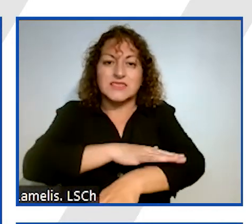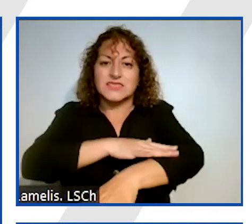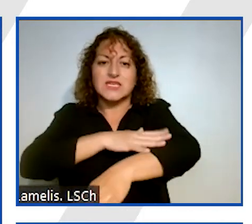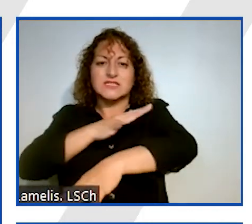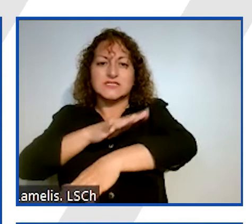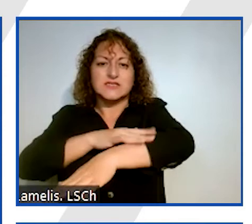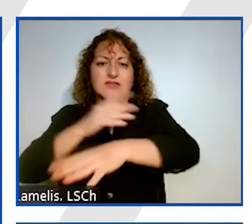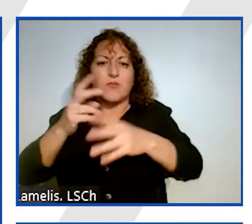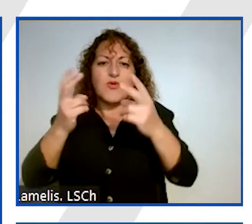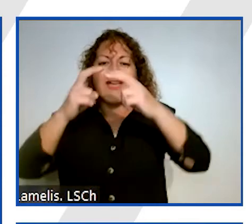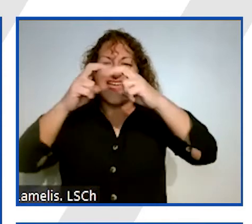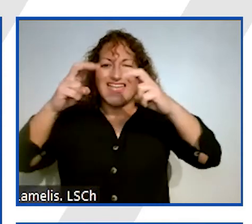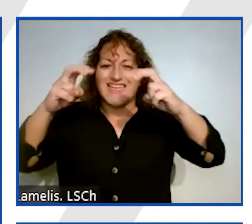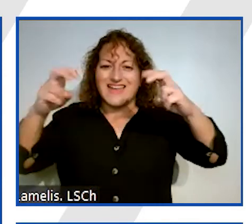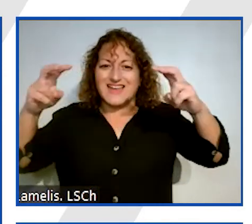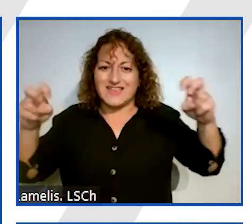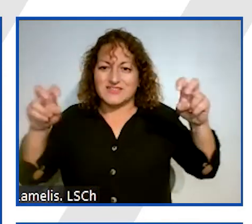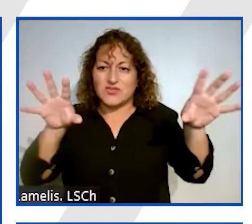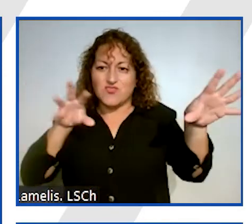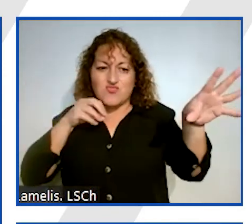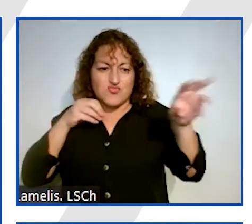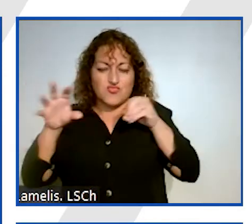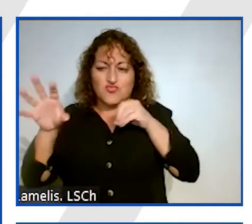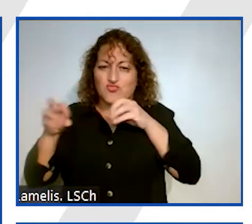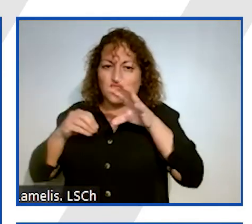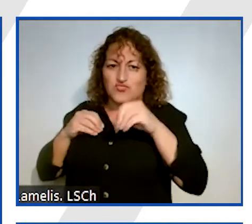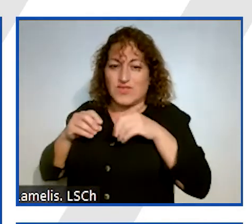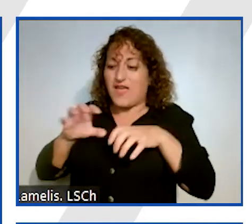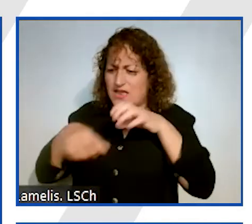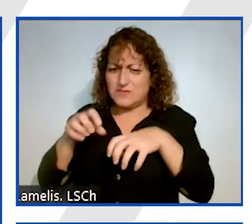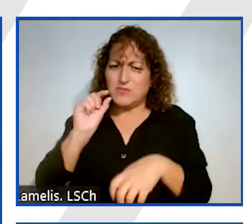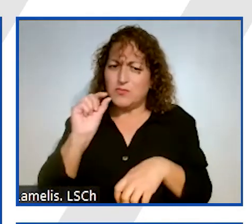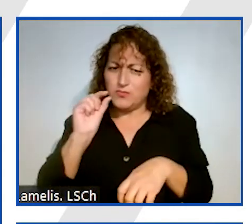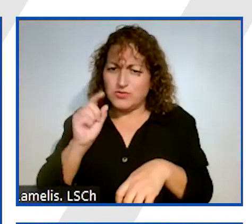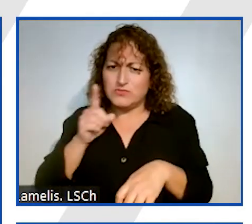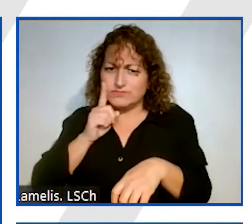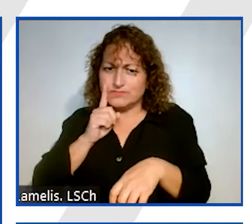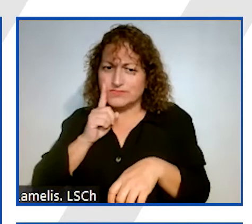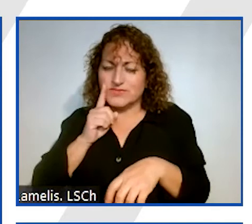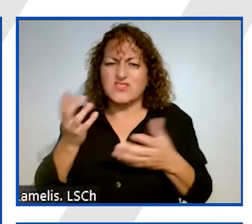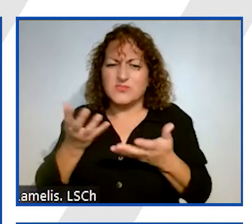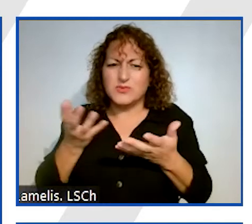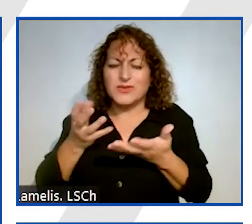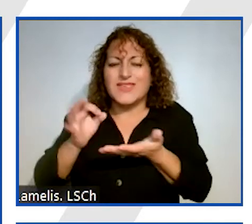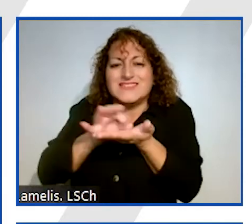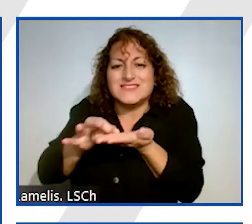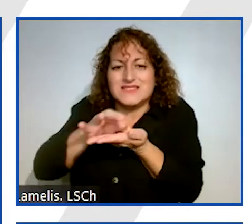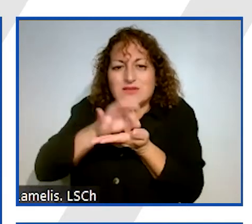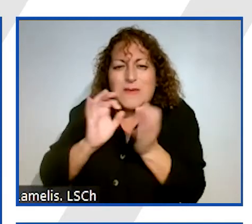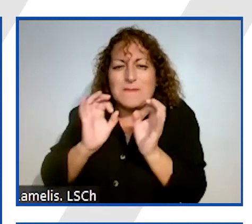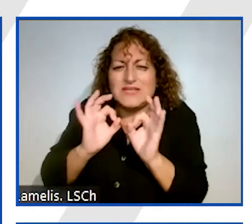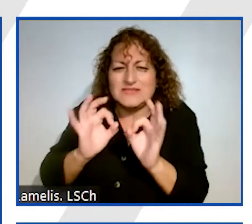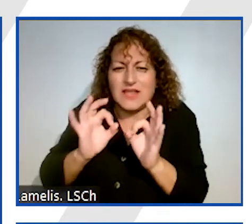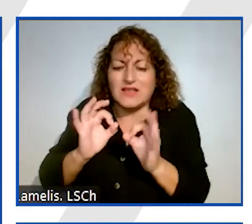tienen electrorecepción. Muy pocos animales tienen electrorecepción, y esto lo hacen a través de unas células especializadas que se llaman las